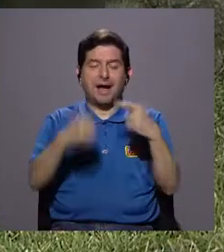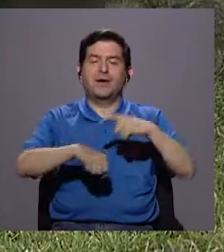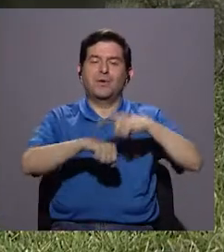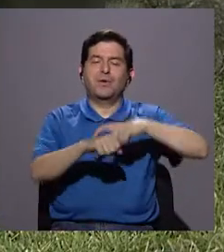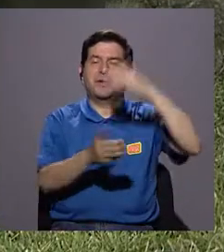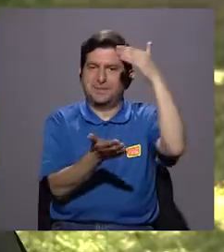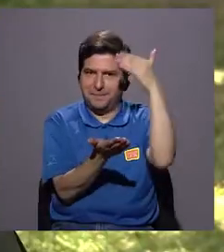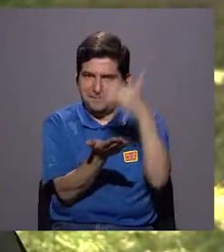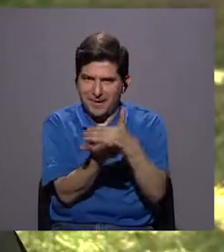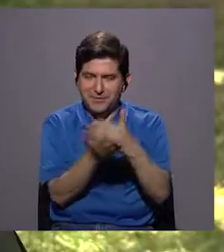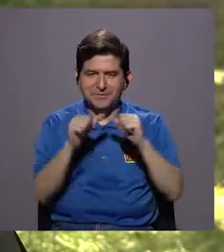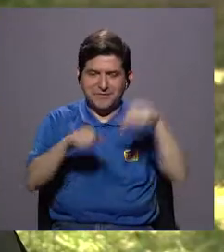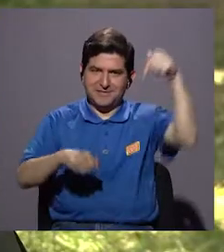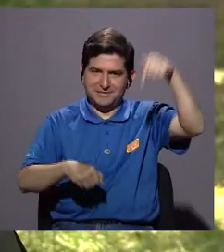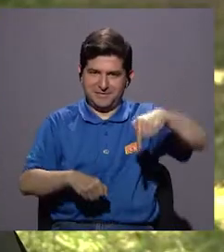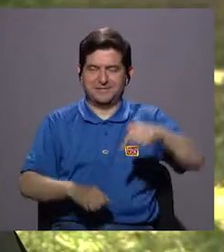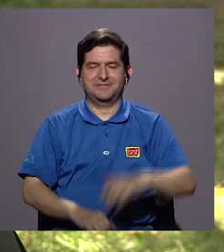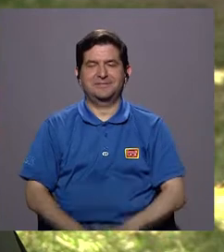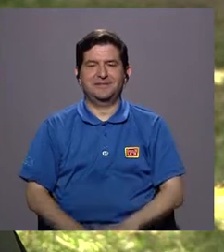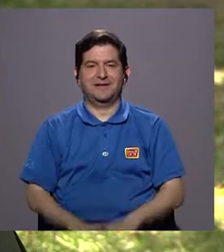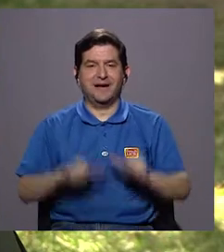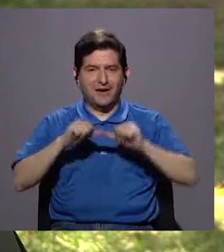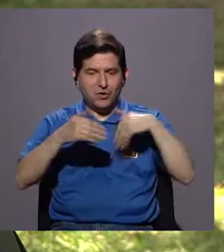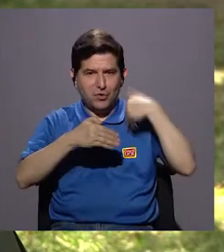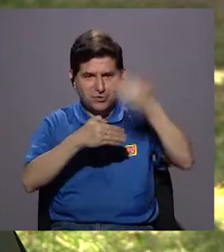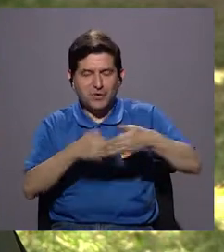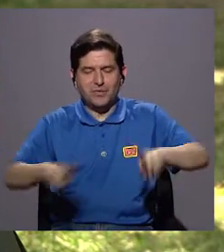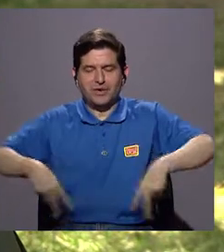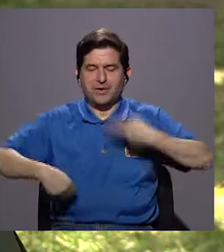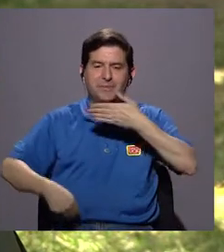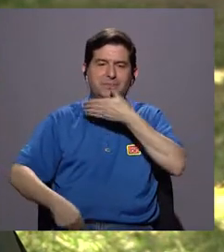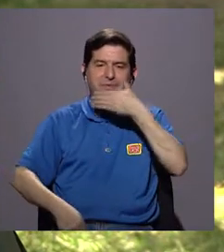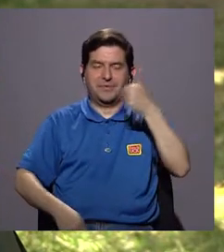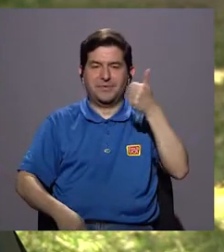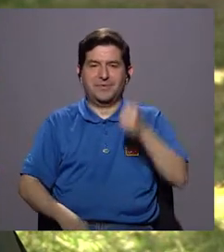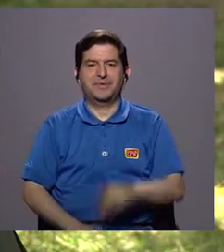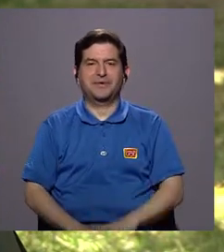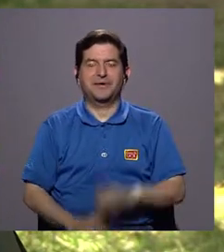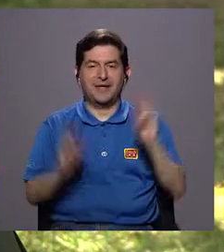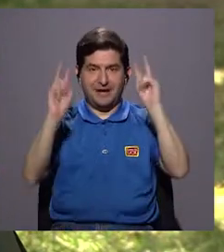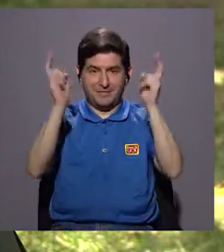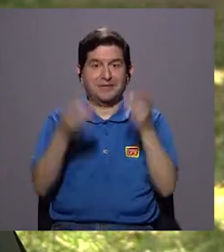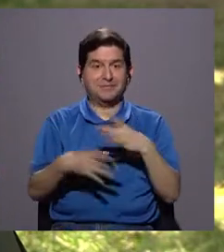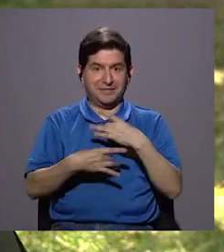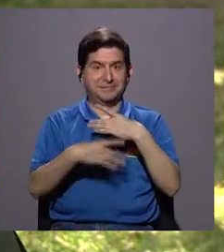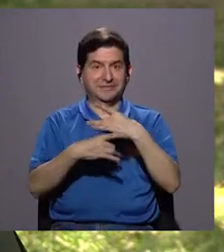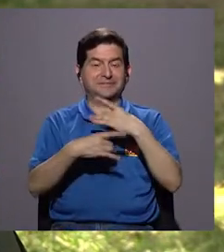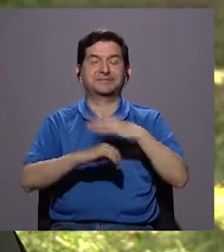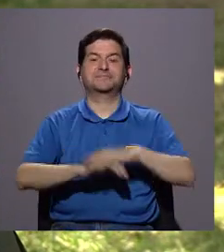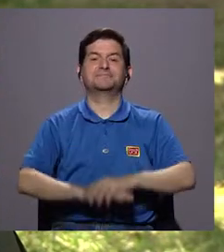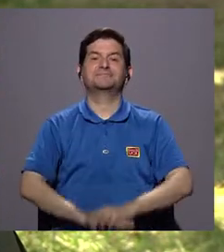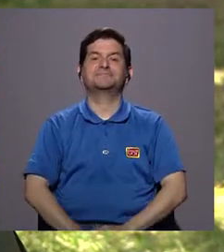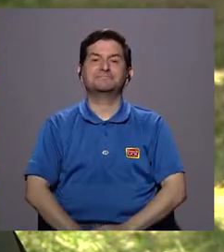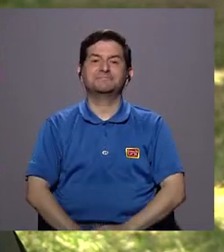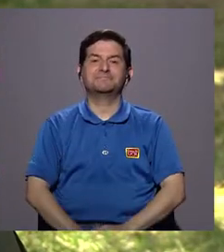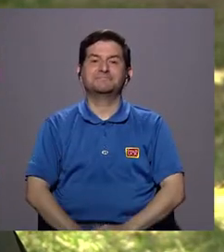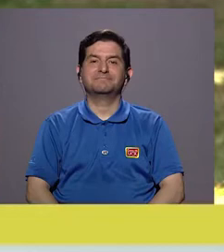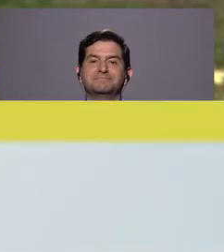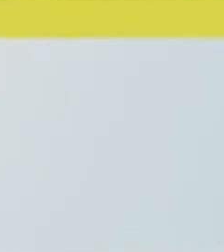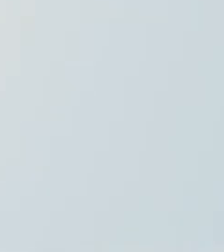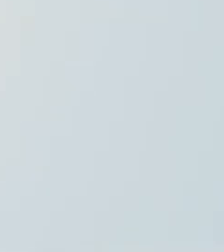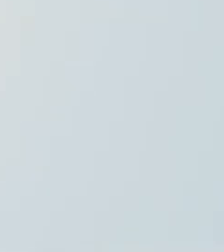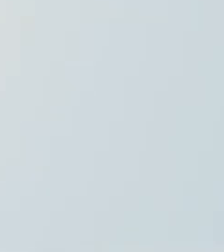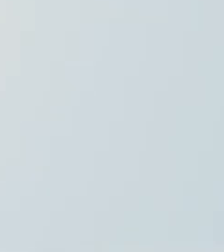una pausa. Quédese con nosotros, ya regresamos con más de este interesante tema en Vivir Mejor.